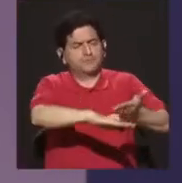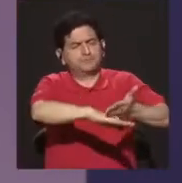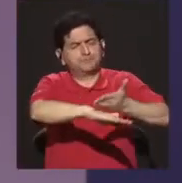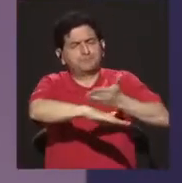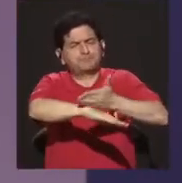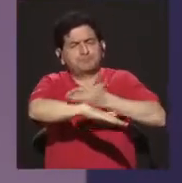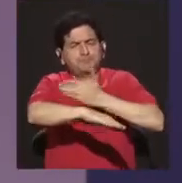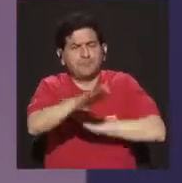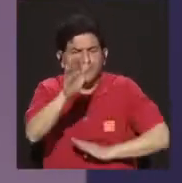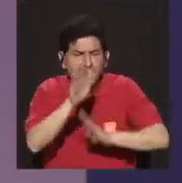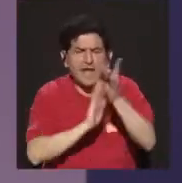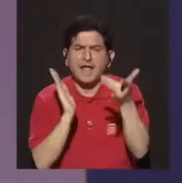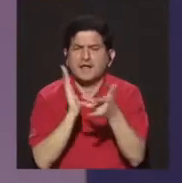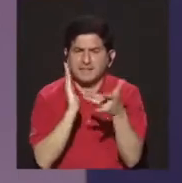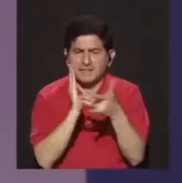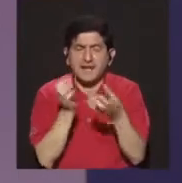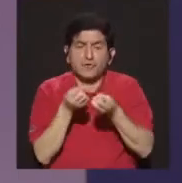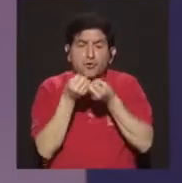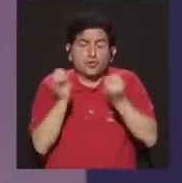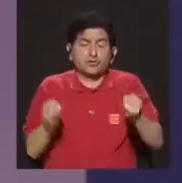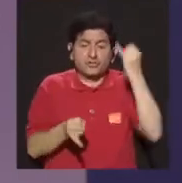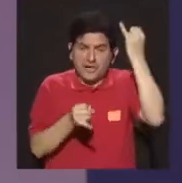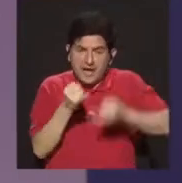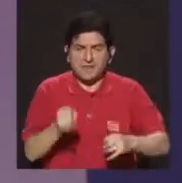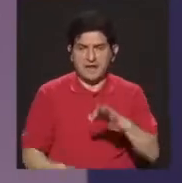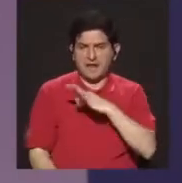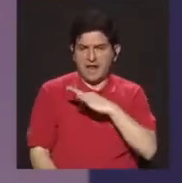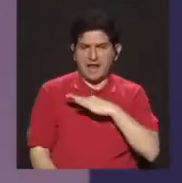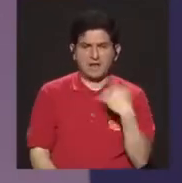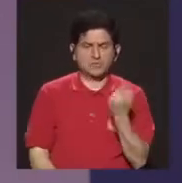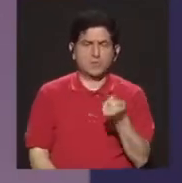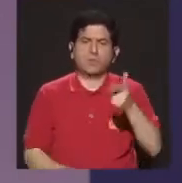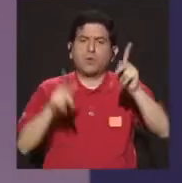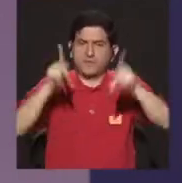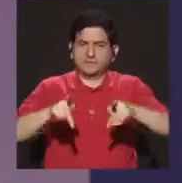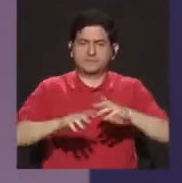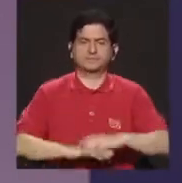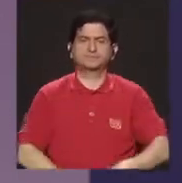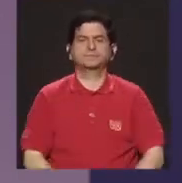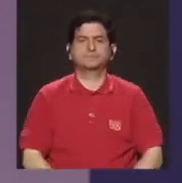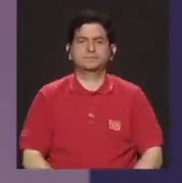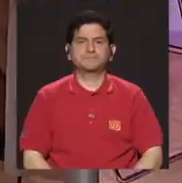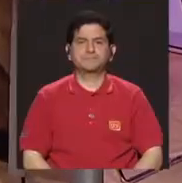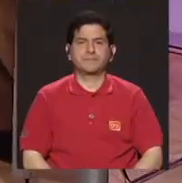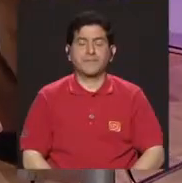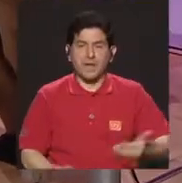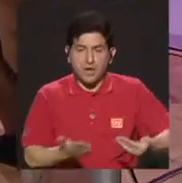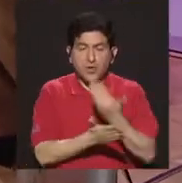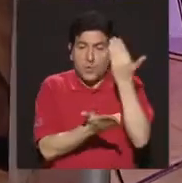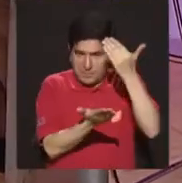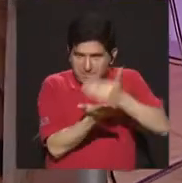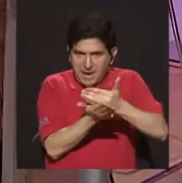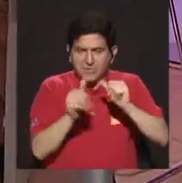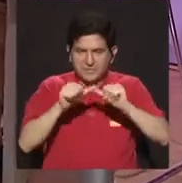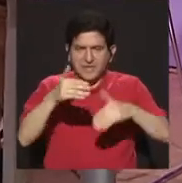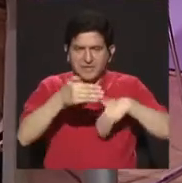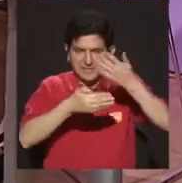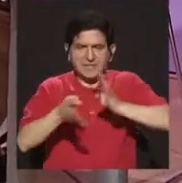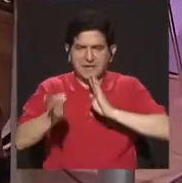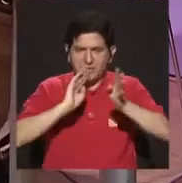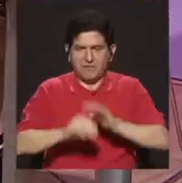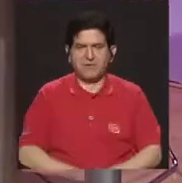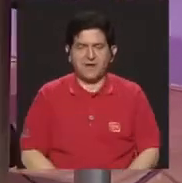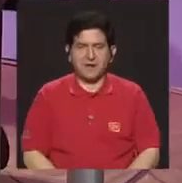en este desarrollo tecnológico sin que al final quienes se beneficien sean solamente unos cuantos bien vamos a una nueva pausa y seguiremos conversando